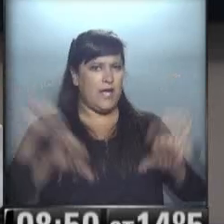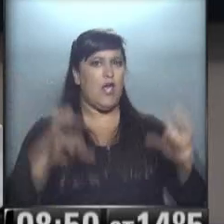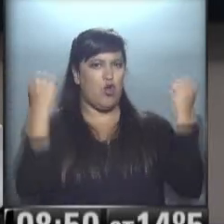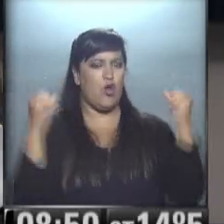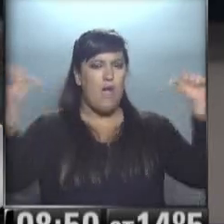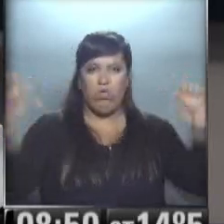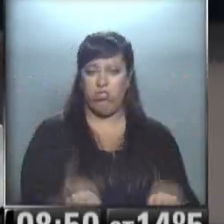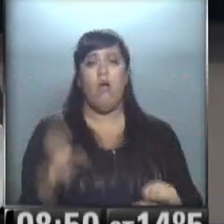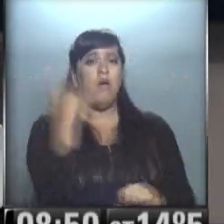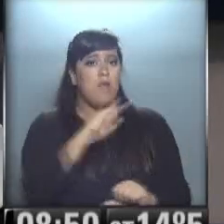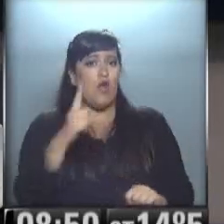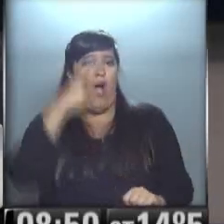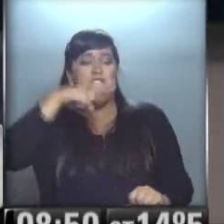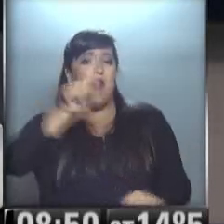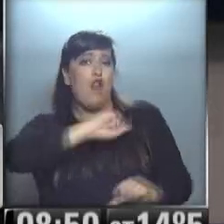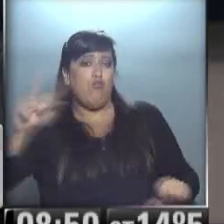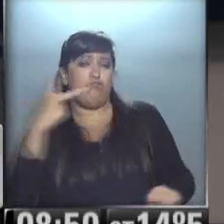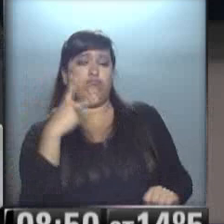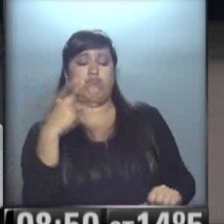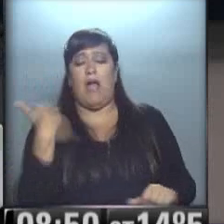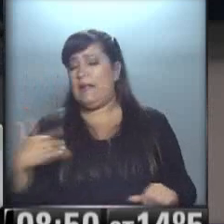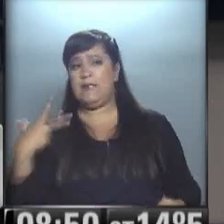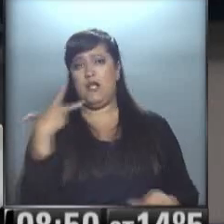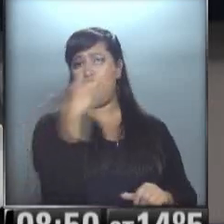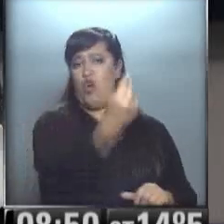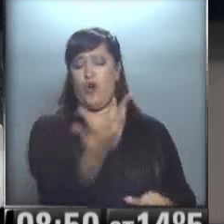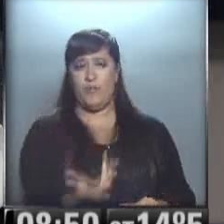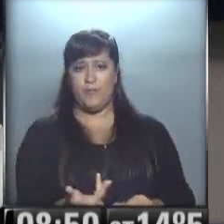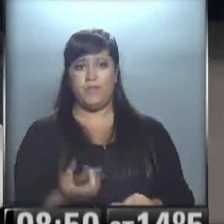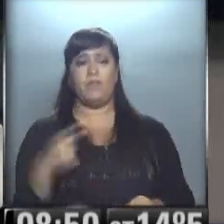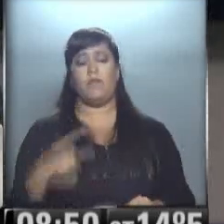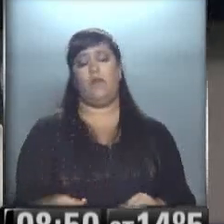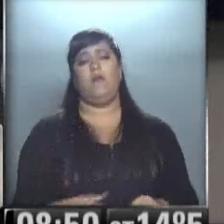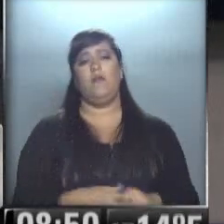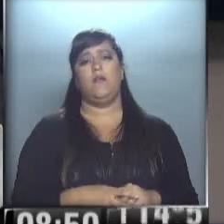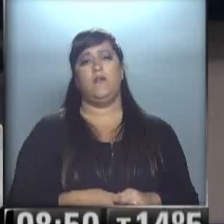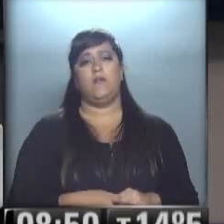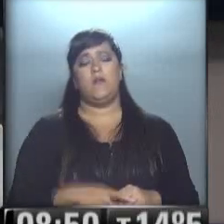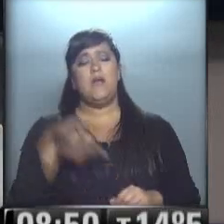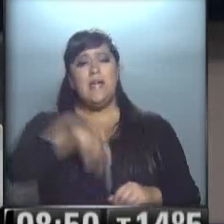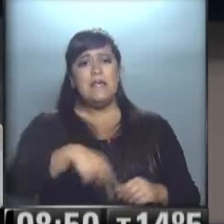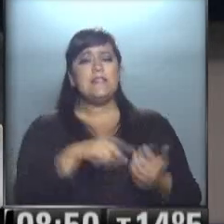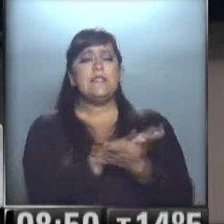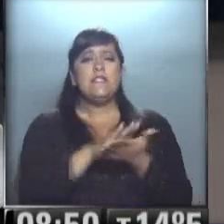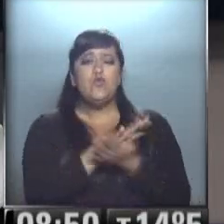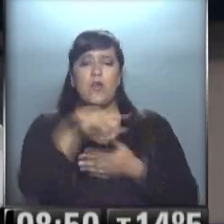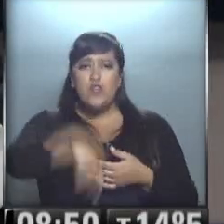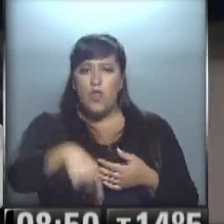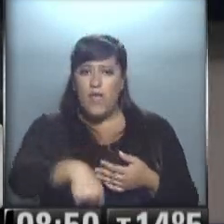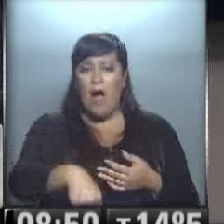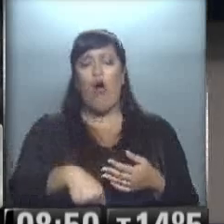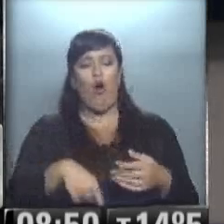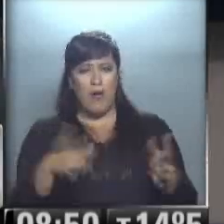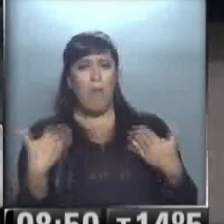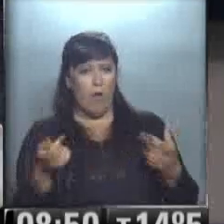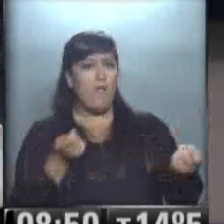para la Argentina sería ese sí sería el cuadro de situación que teníamos a fines del 2001 esta situación es en algún sentido sido más